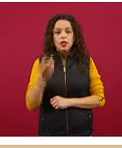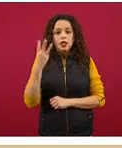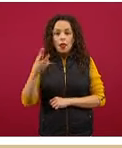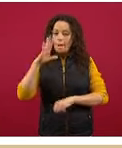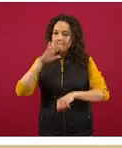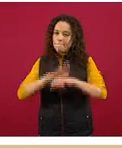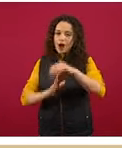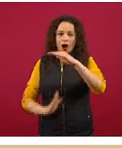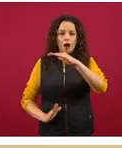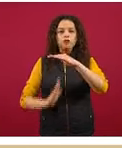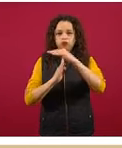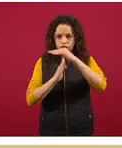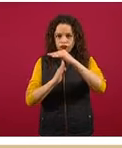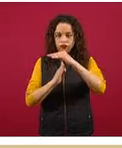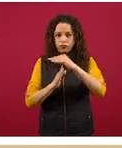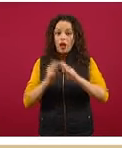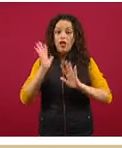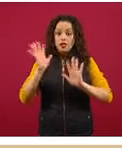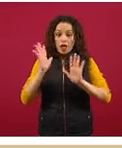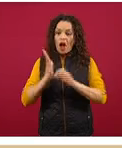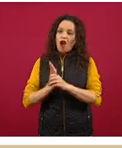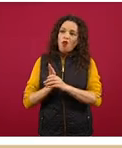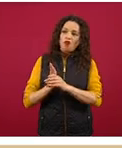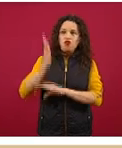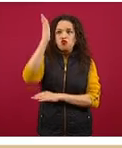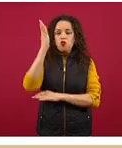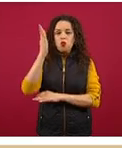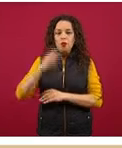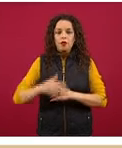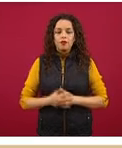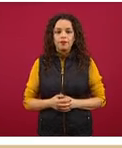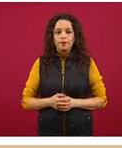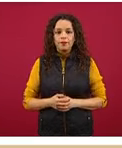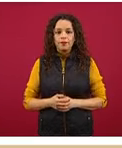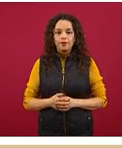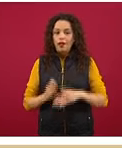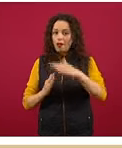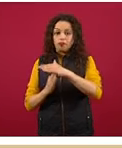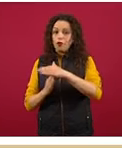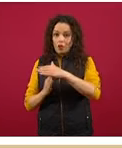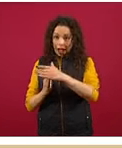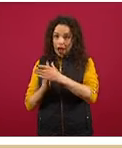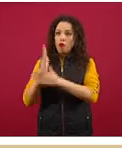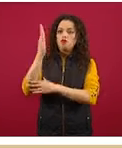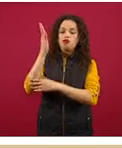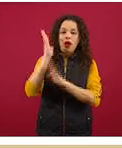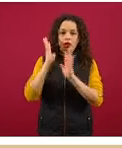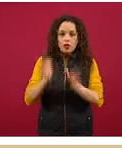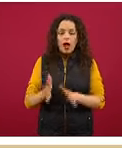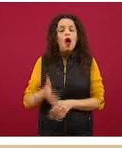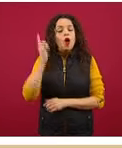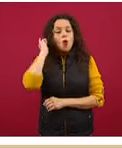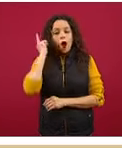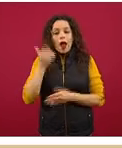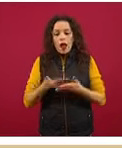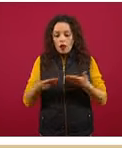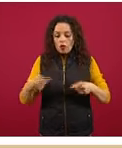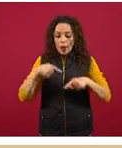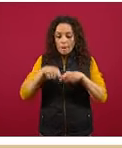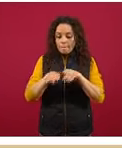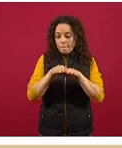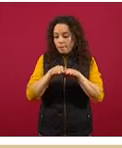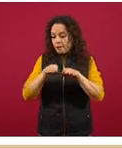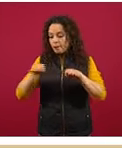máximo lo hemos rebasado, y esperemos que ahora empiece una meseta y